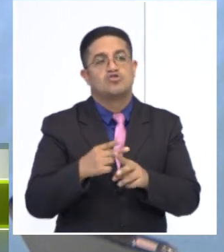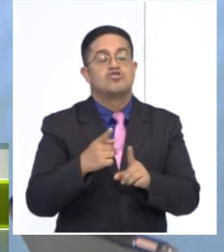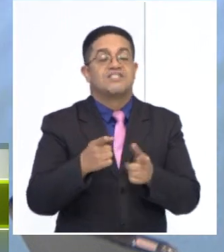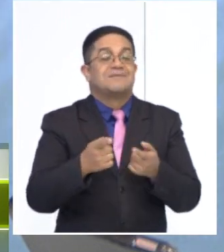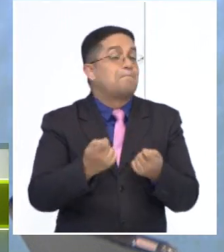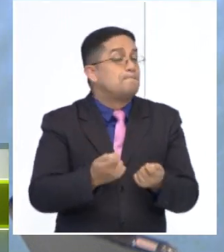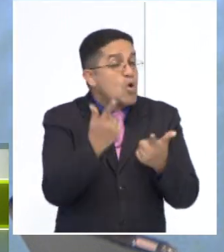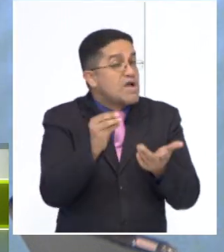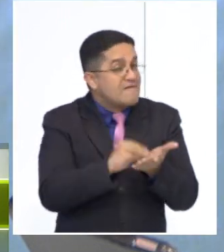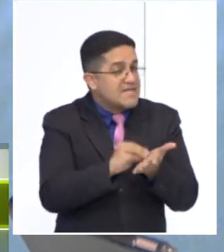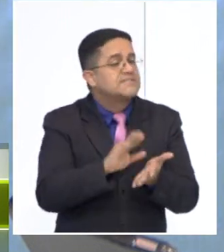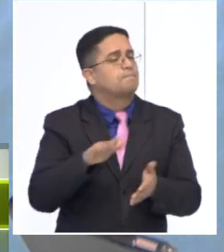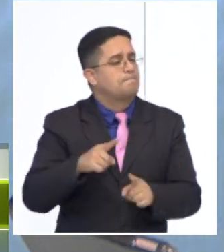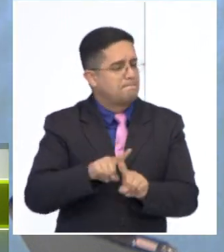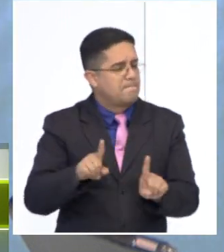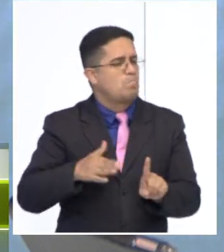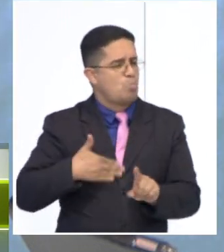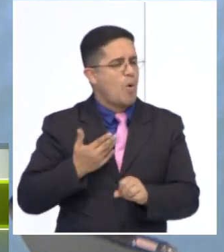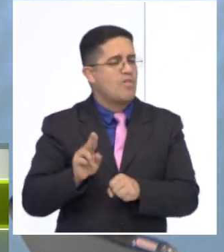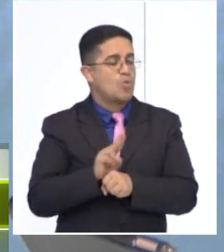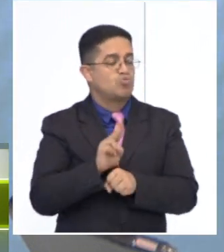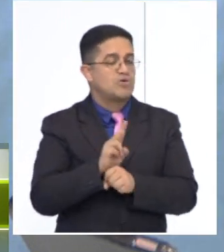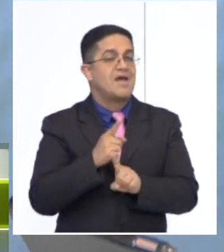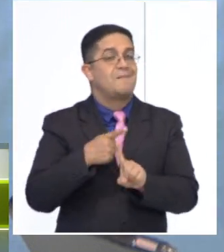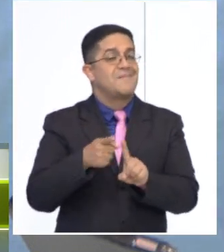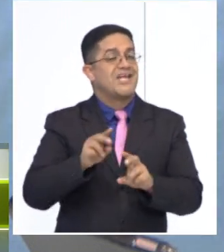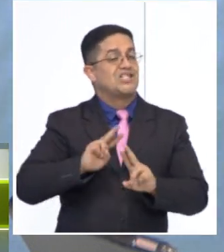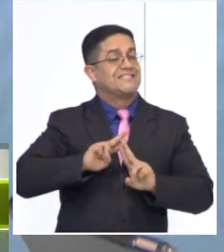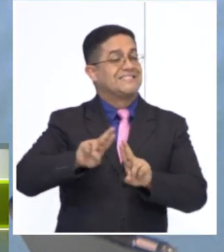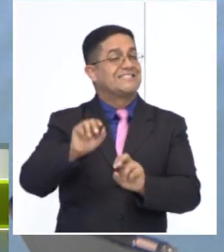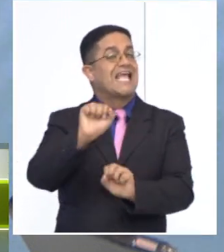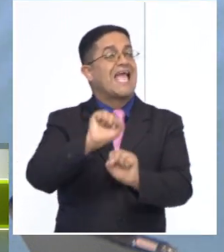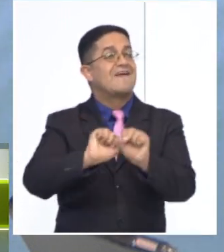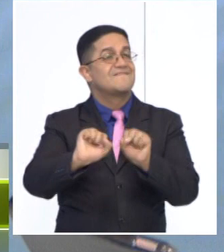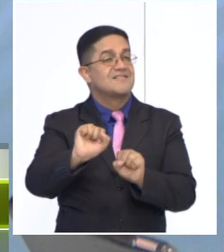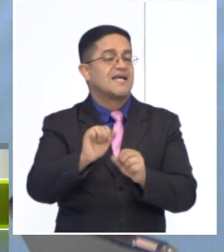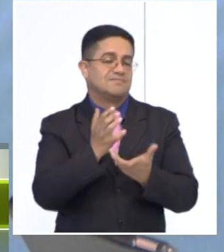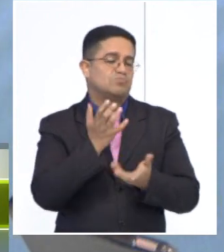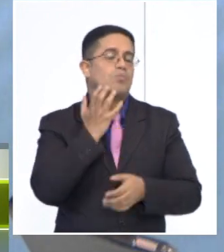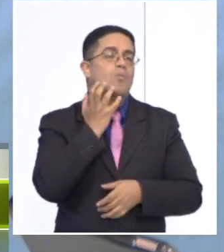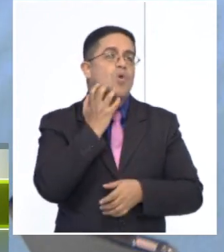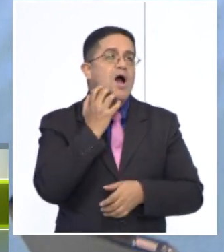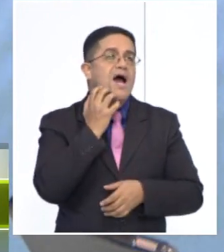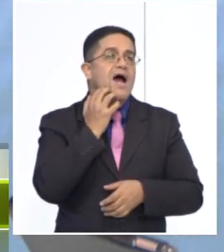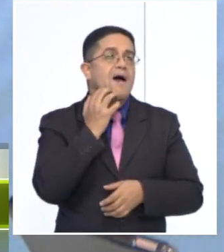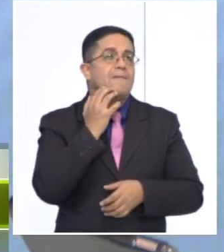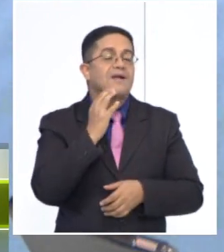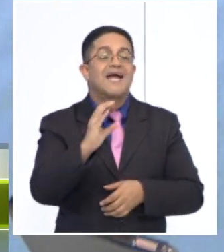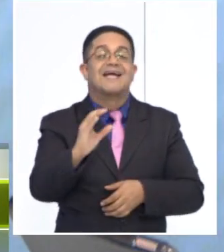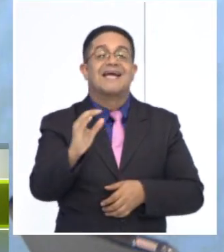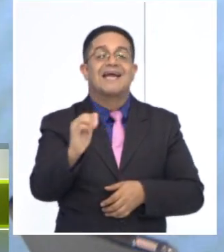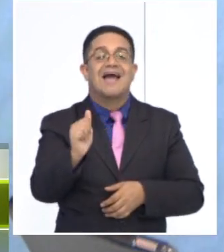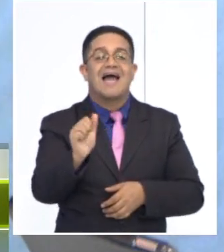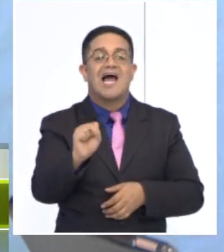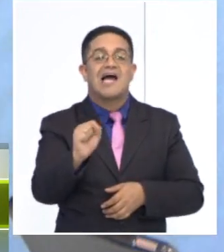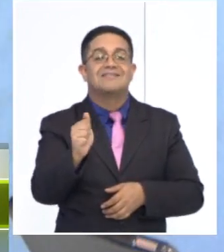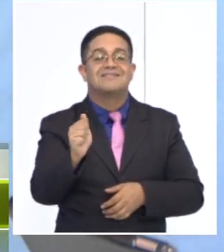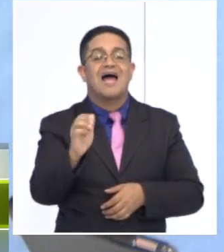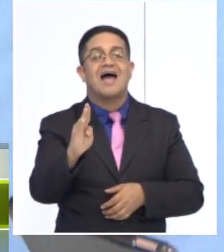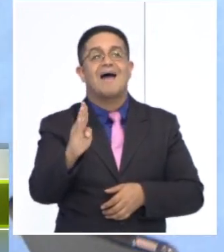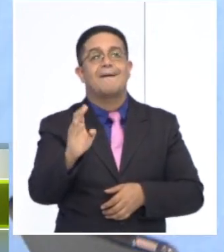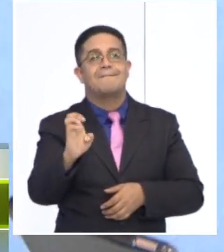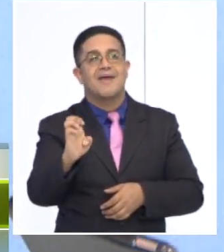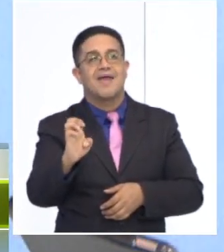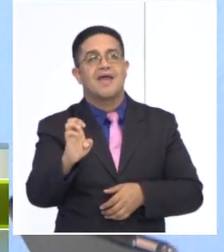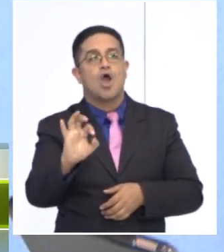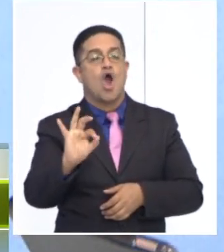pero se pudiera utilizar. Ahora, lo que no debemos consumir de la yuca, por ejemplo, es el casabe o esta